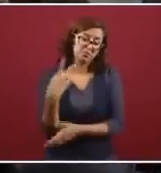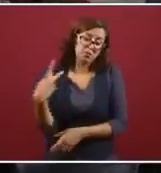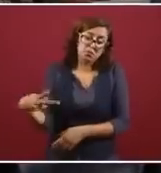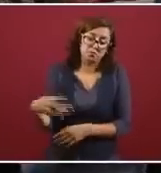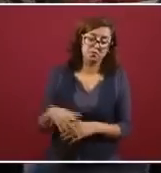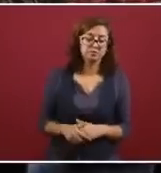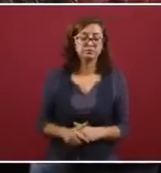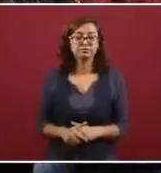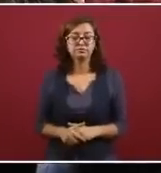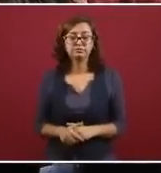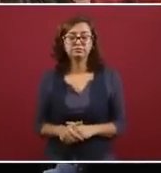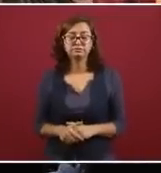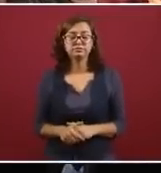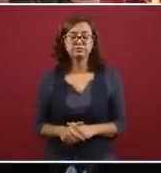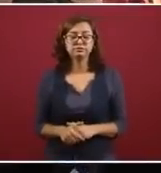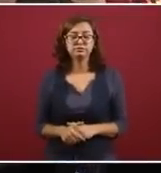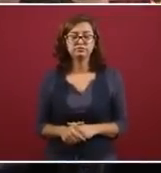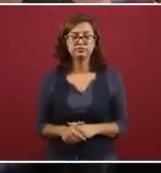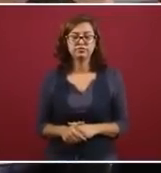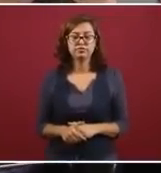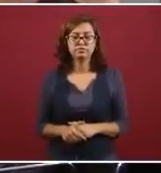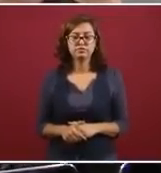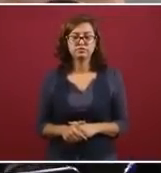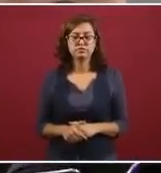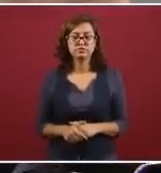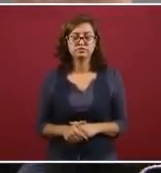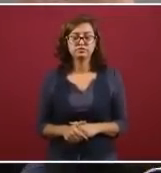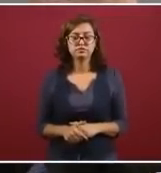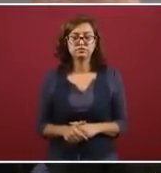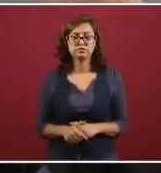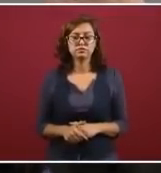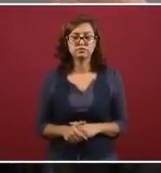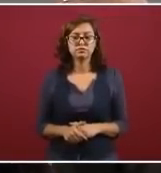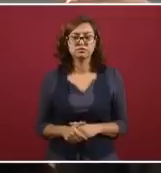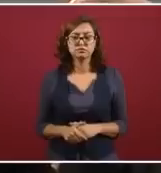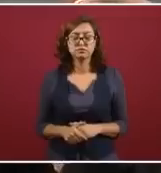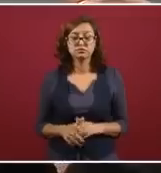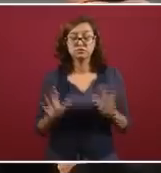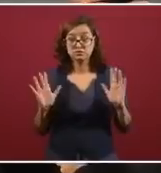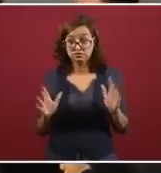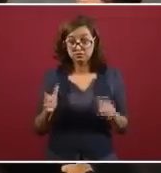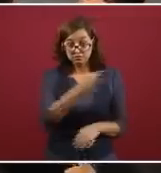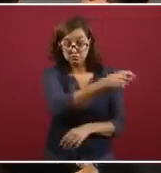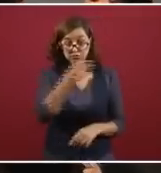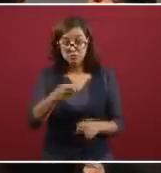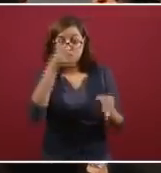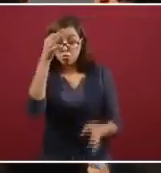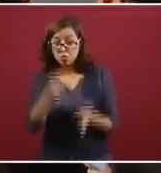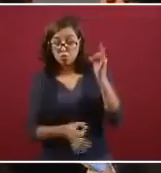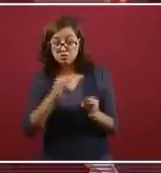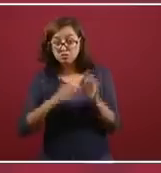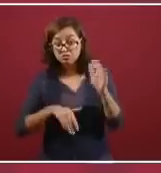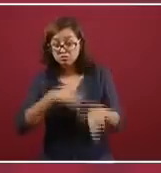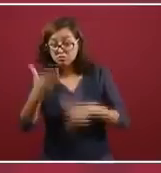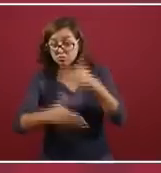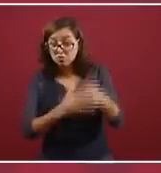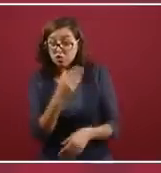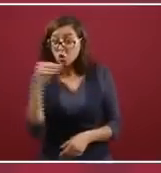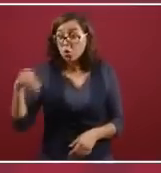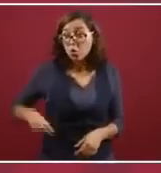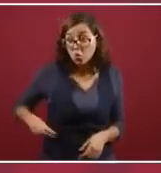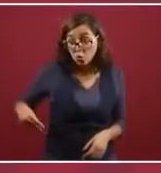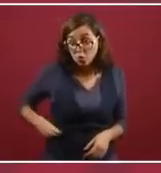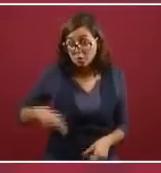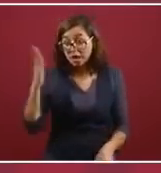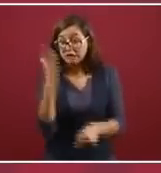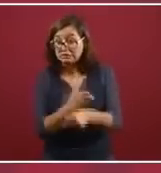No sabemos también si resulten responsables, pero se trata de preguntarle a la gente si quieren que